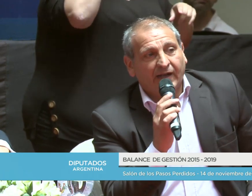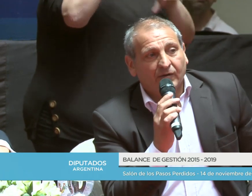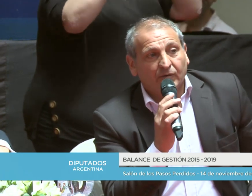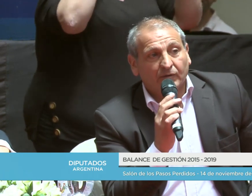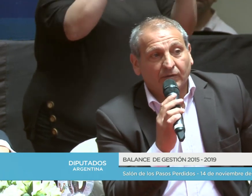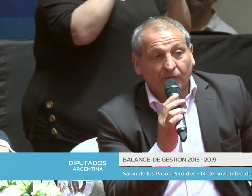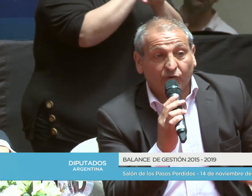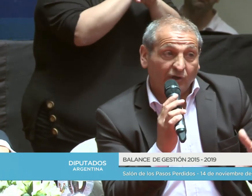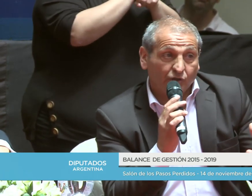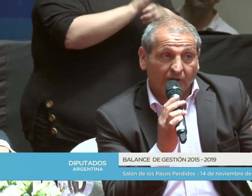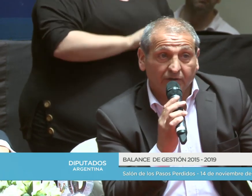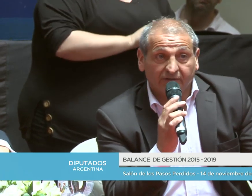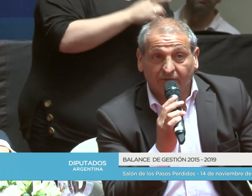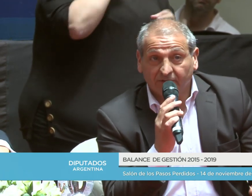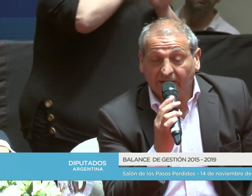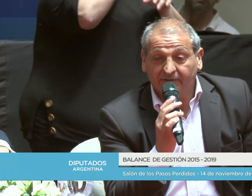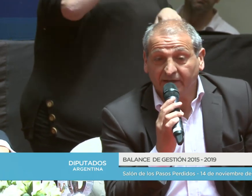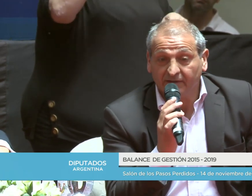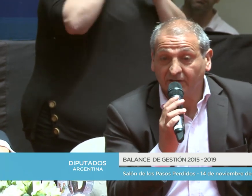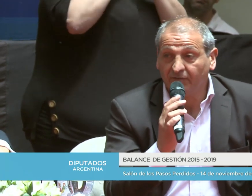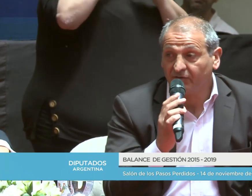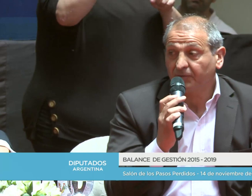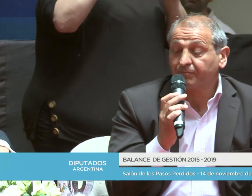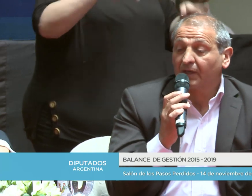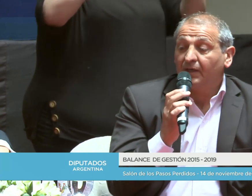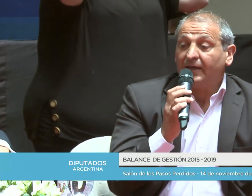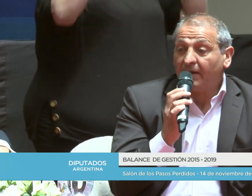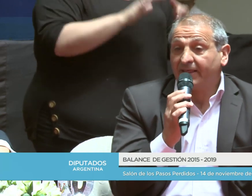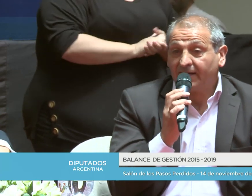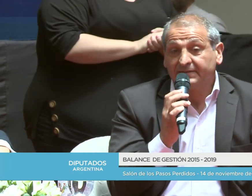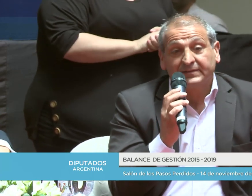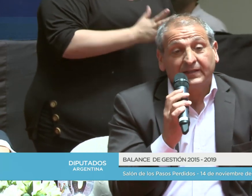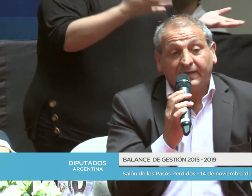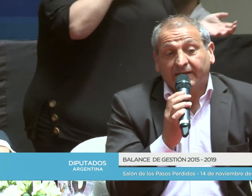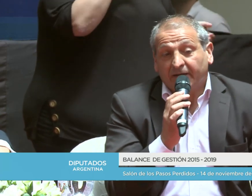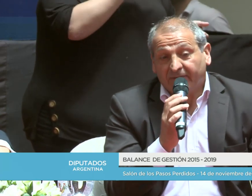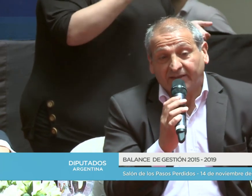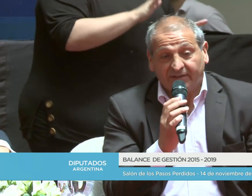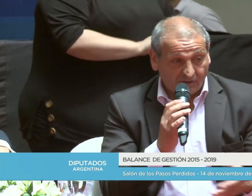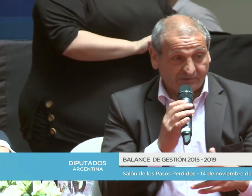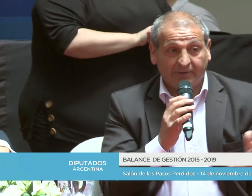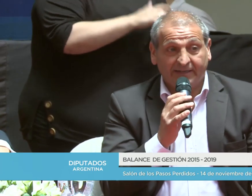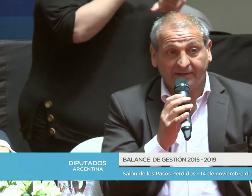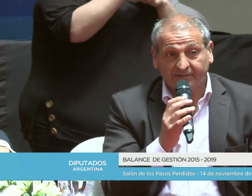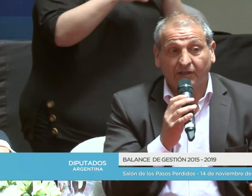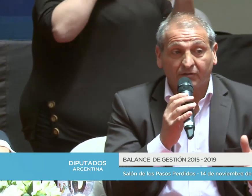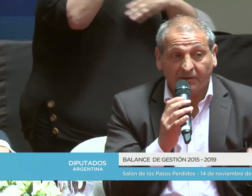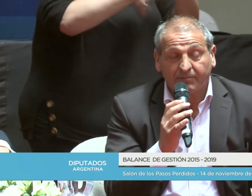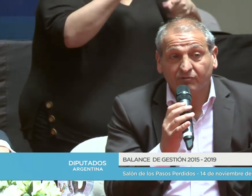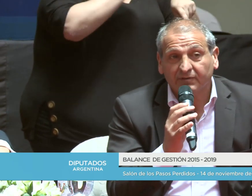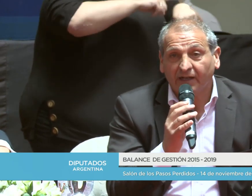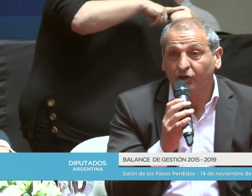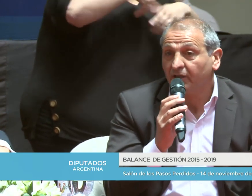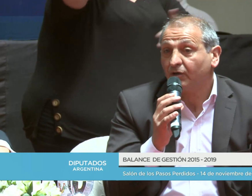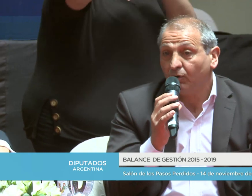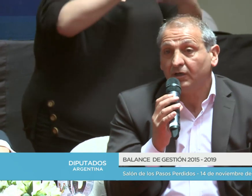y al museo histórico de ese edificio. Y la verdad que más allá de los avatares y de los